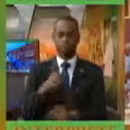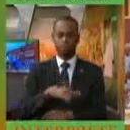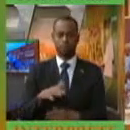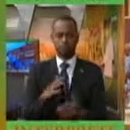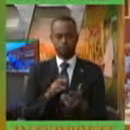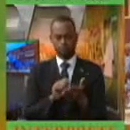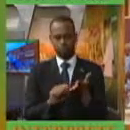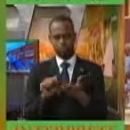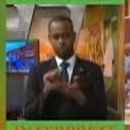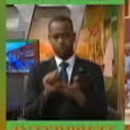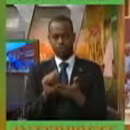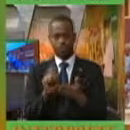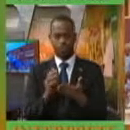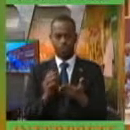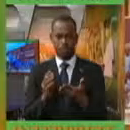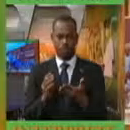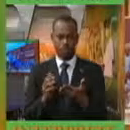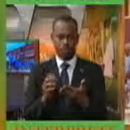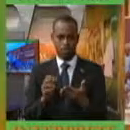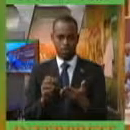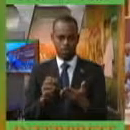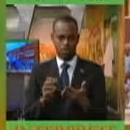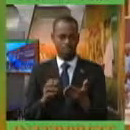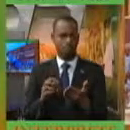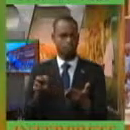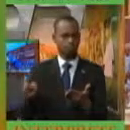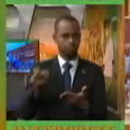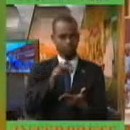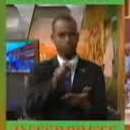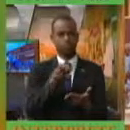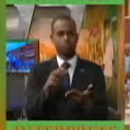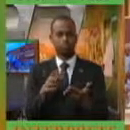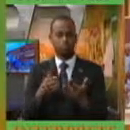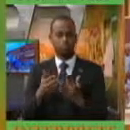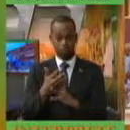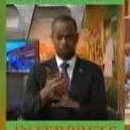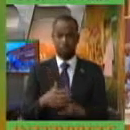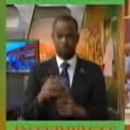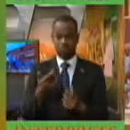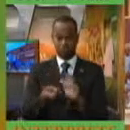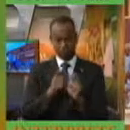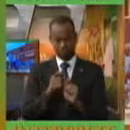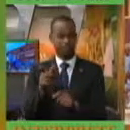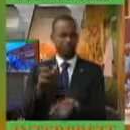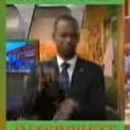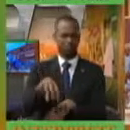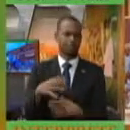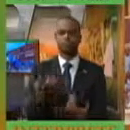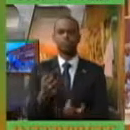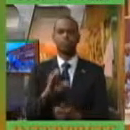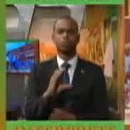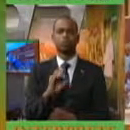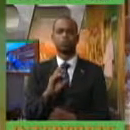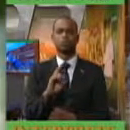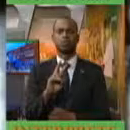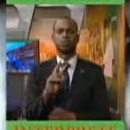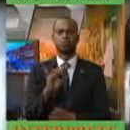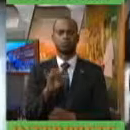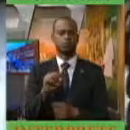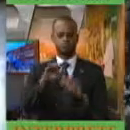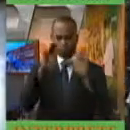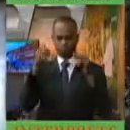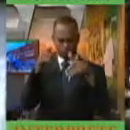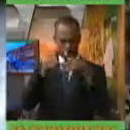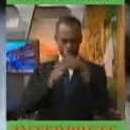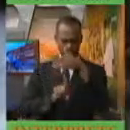turismo accesible. Tenemos la Cueva del Pomier, que se le han hecho las adecuaciones necesarias para que personas con